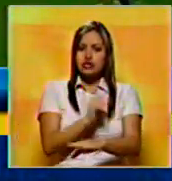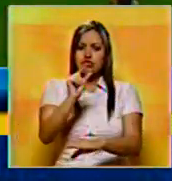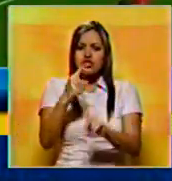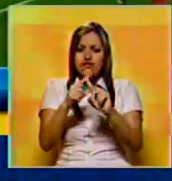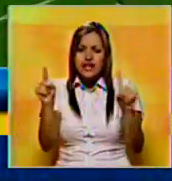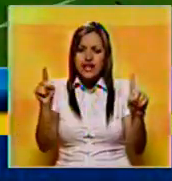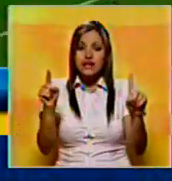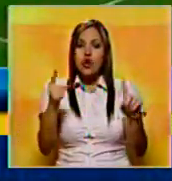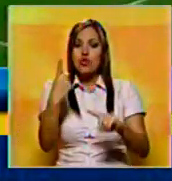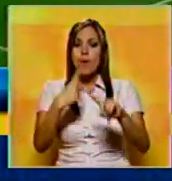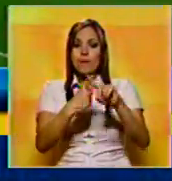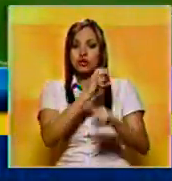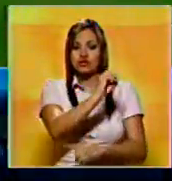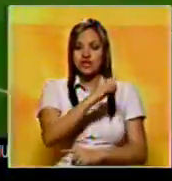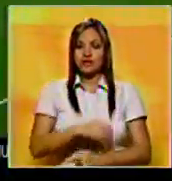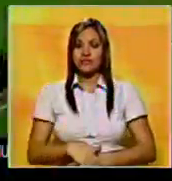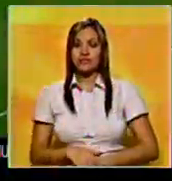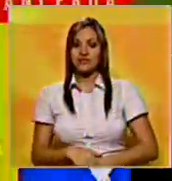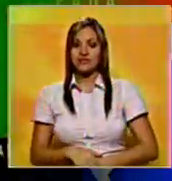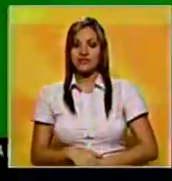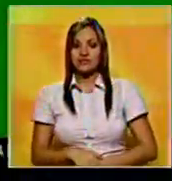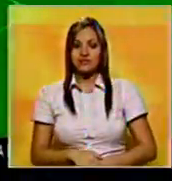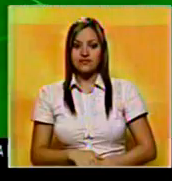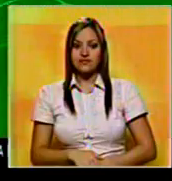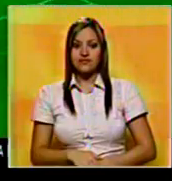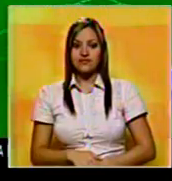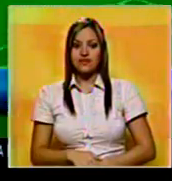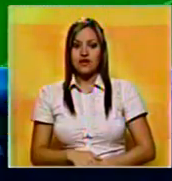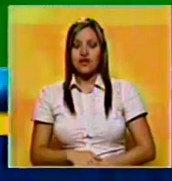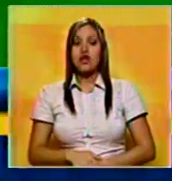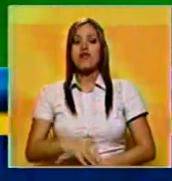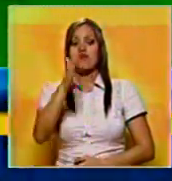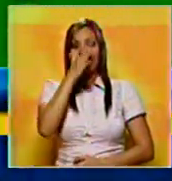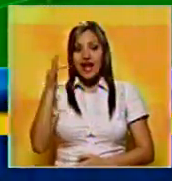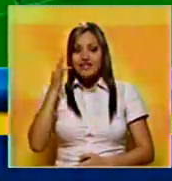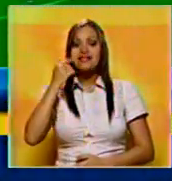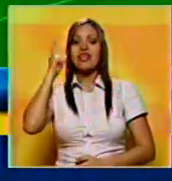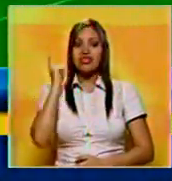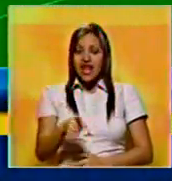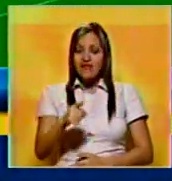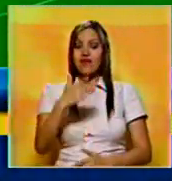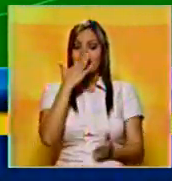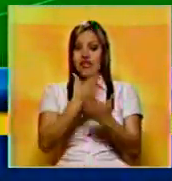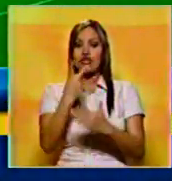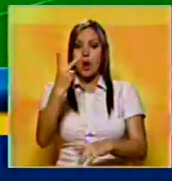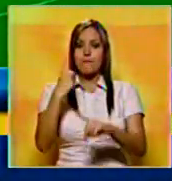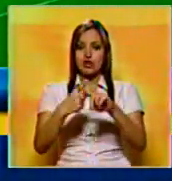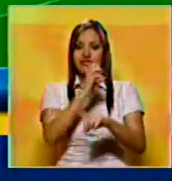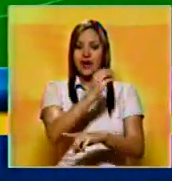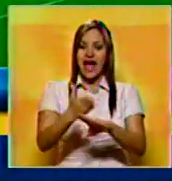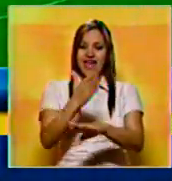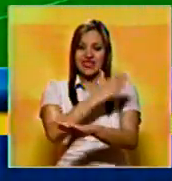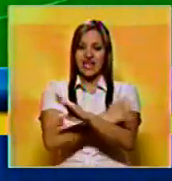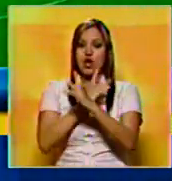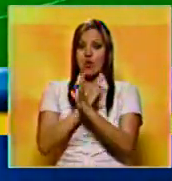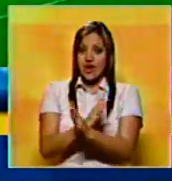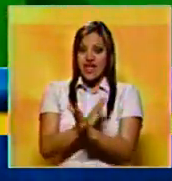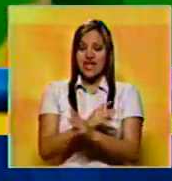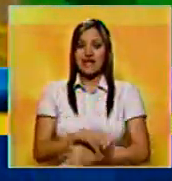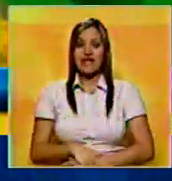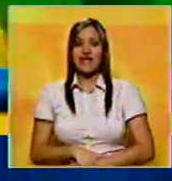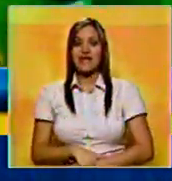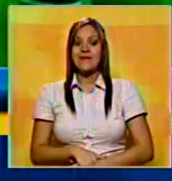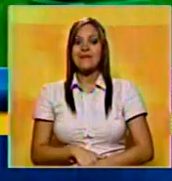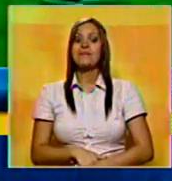diferencia, 1-0. Y Francia está obligada a remontar ante Ucrania el 2-0 del encuentro de ida. El Stade de France